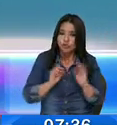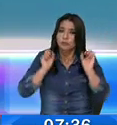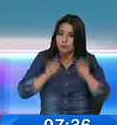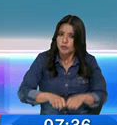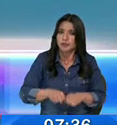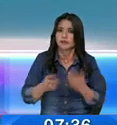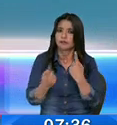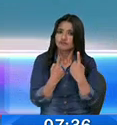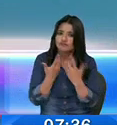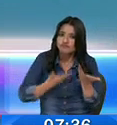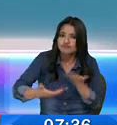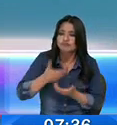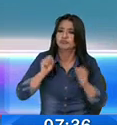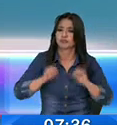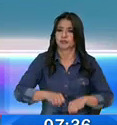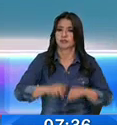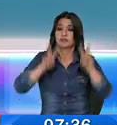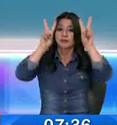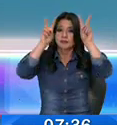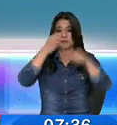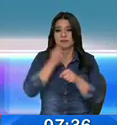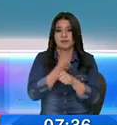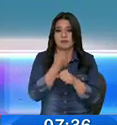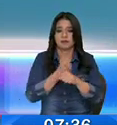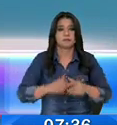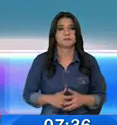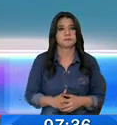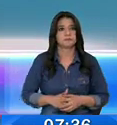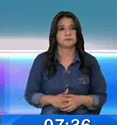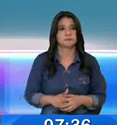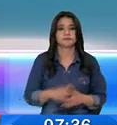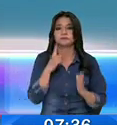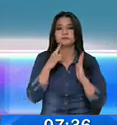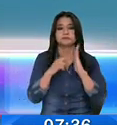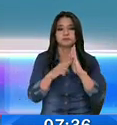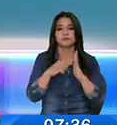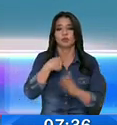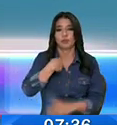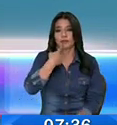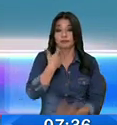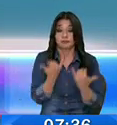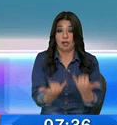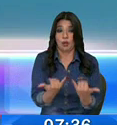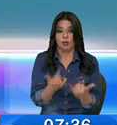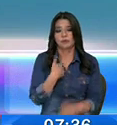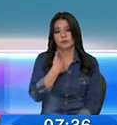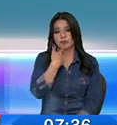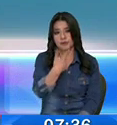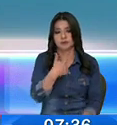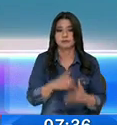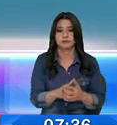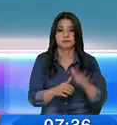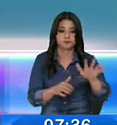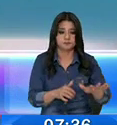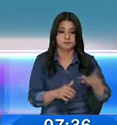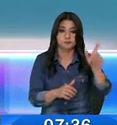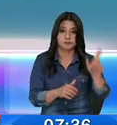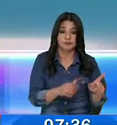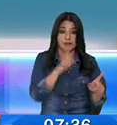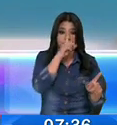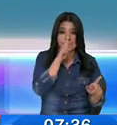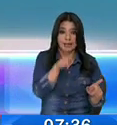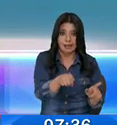involucrados en el ámbito laboral por ejemplo decimos ahora mismo no cierto si la tercerización fue